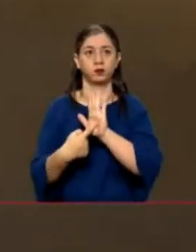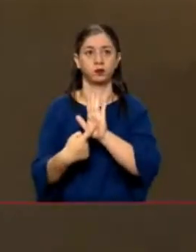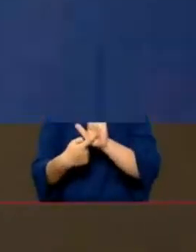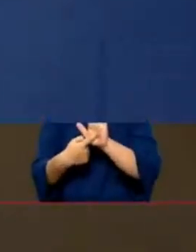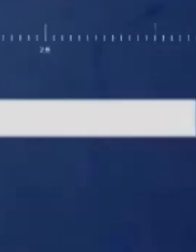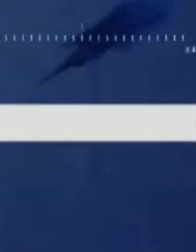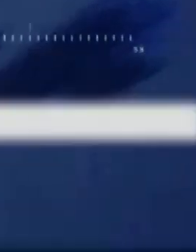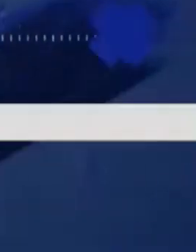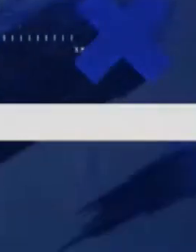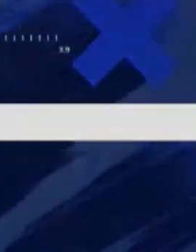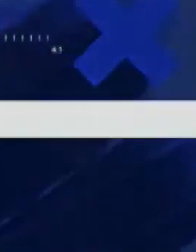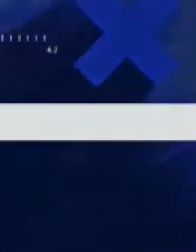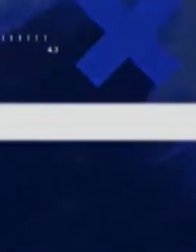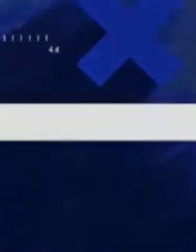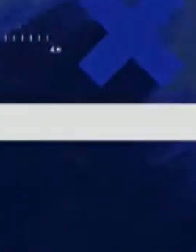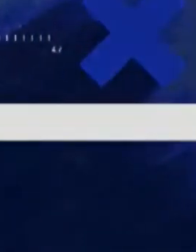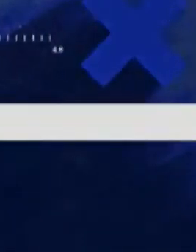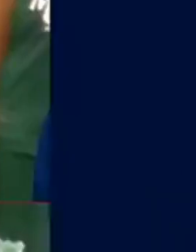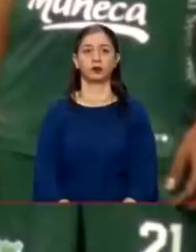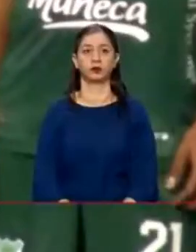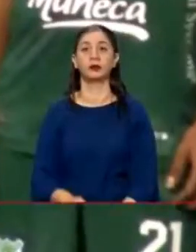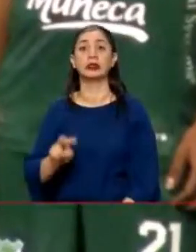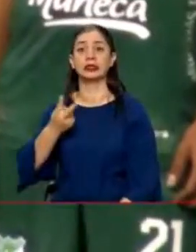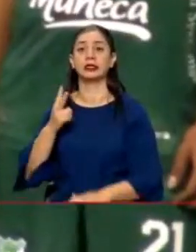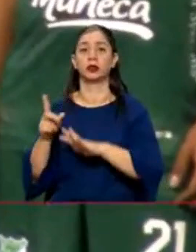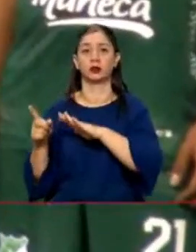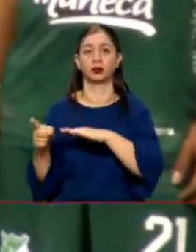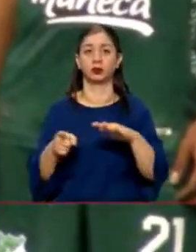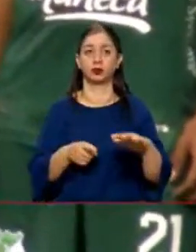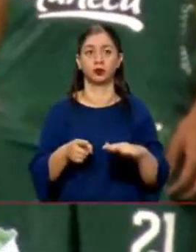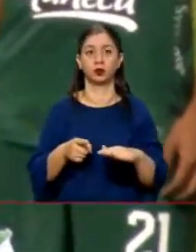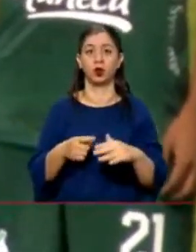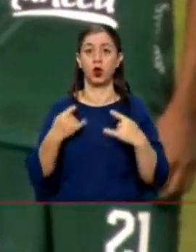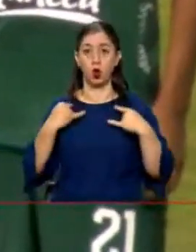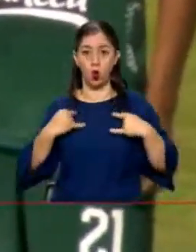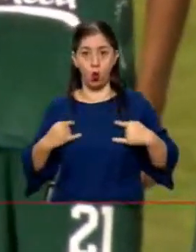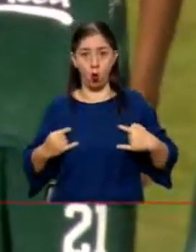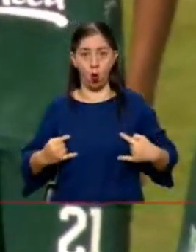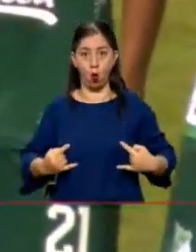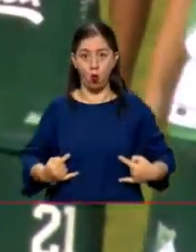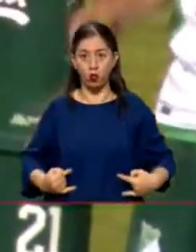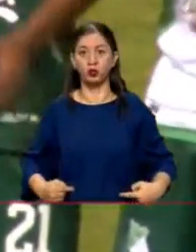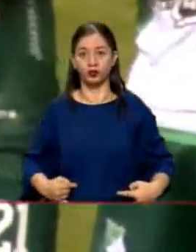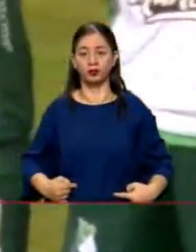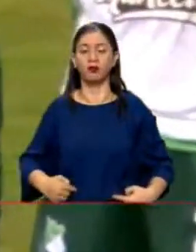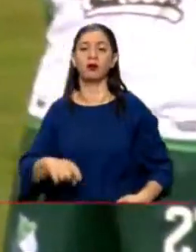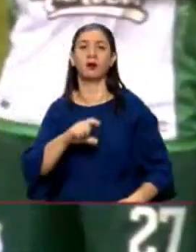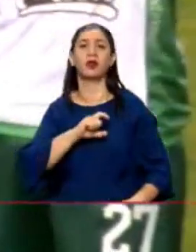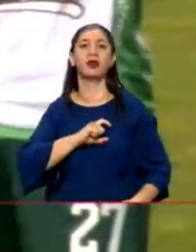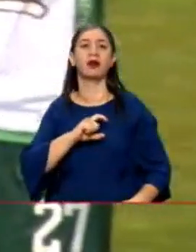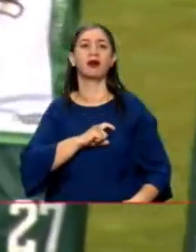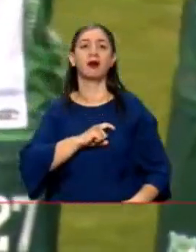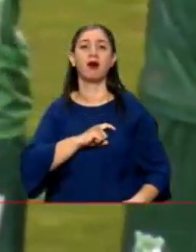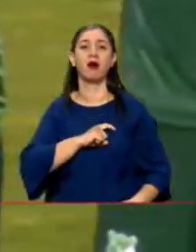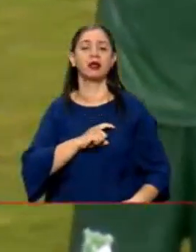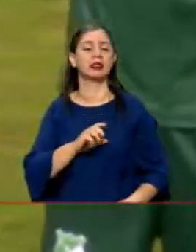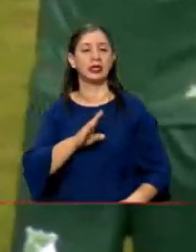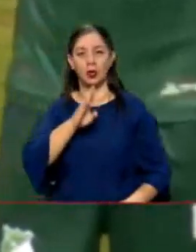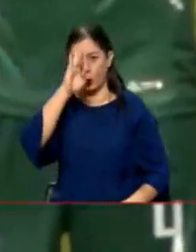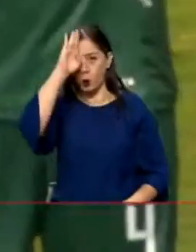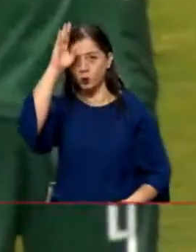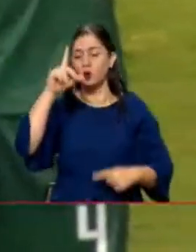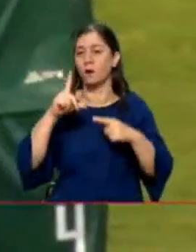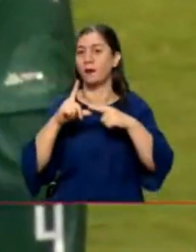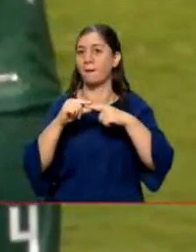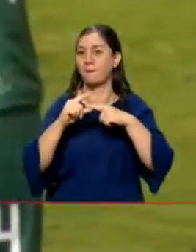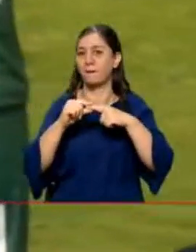Hacemos referencia al uniforme para el segundo semestre. El uniforme de local para el Deportivo Cali lleva el tradicional color